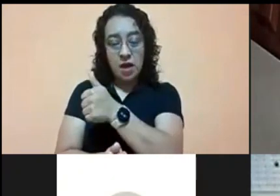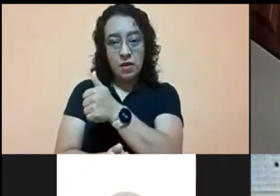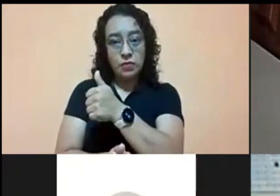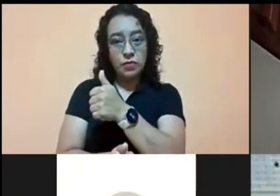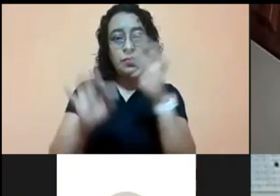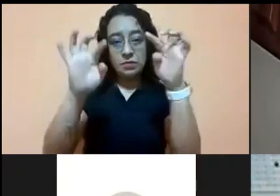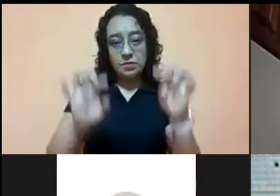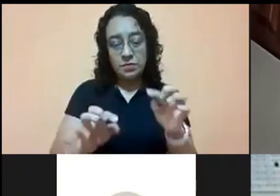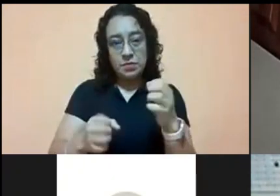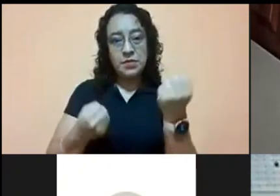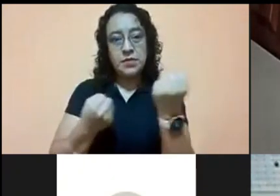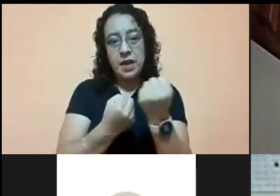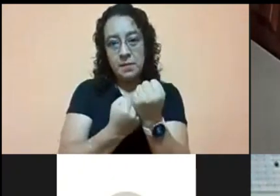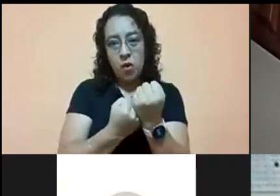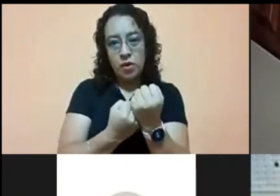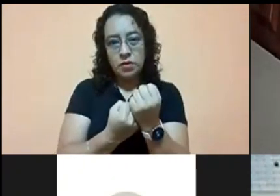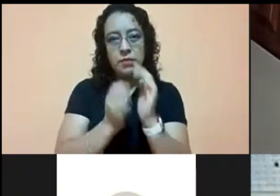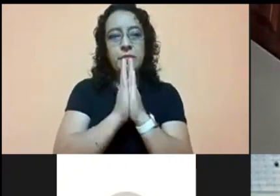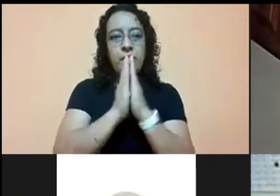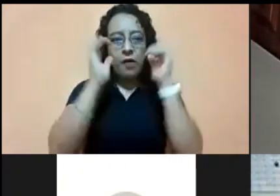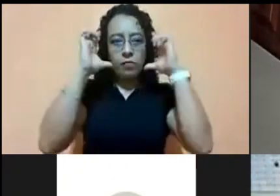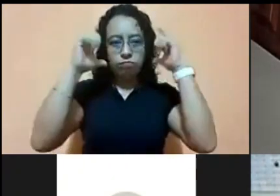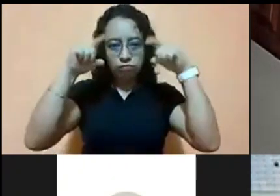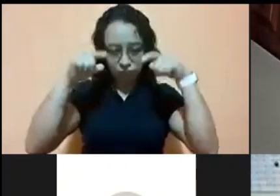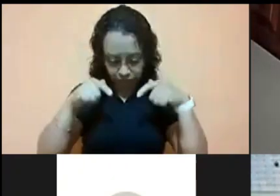institución. Inclinen su rostro y vamos a orar.